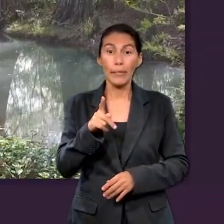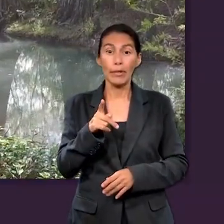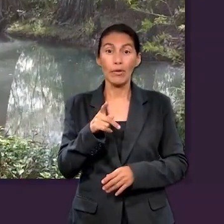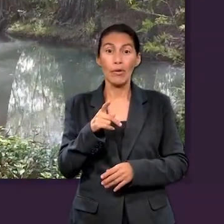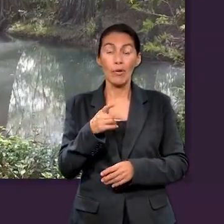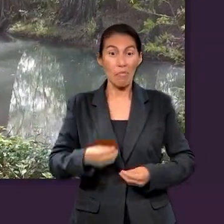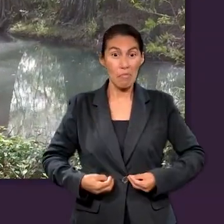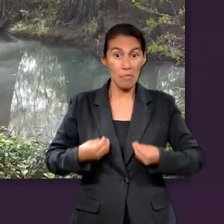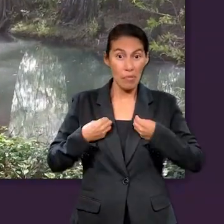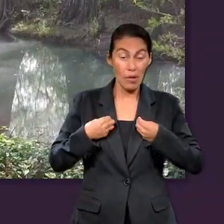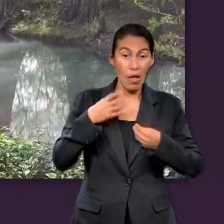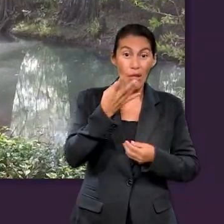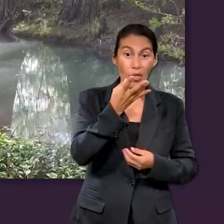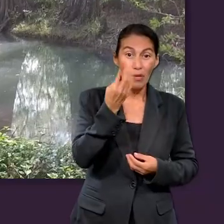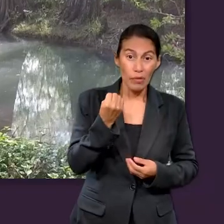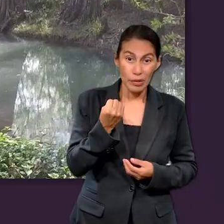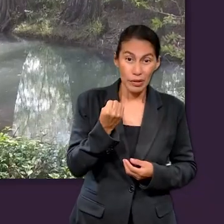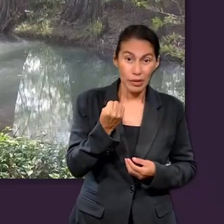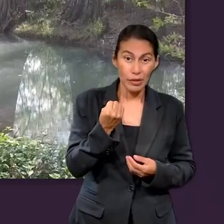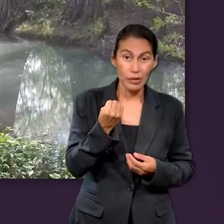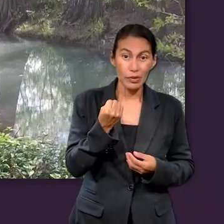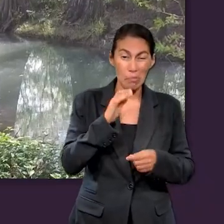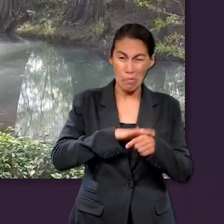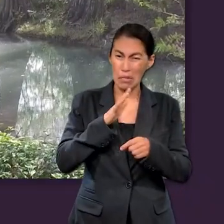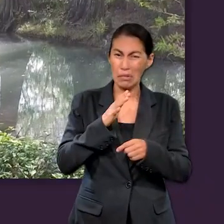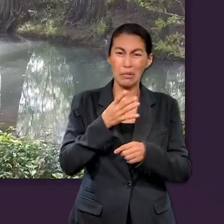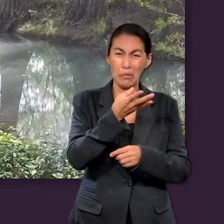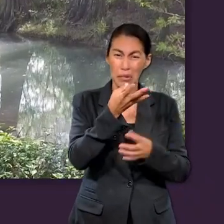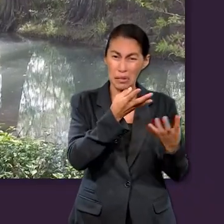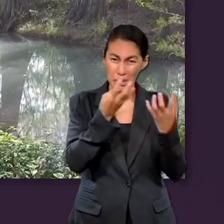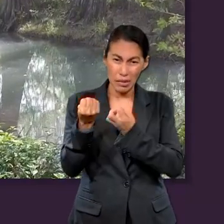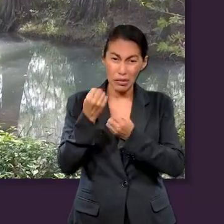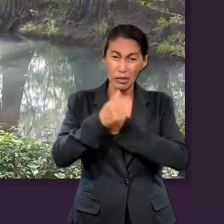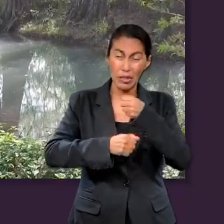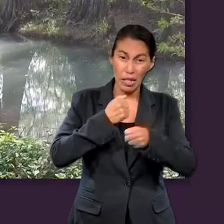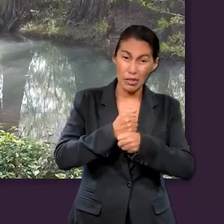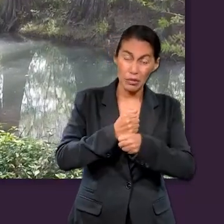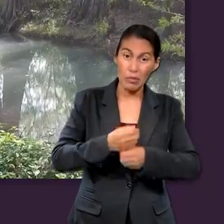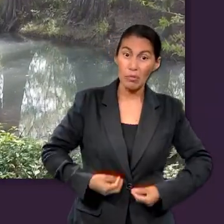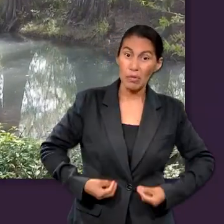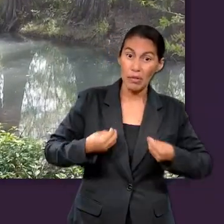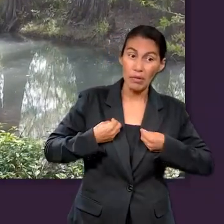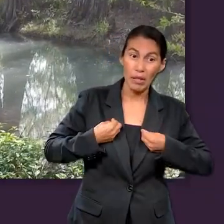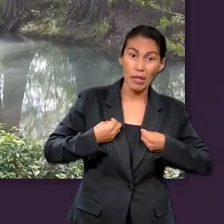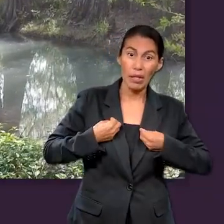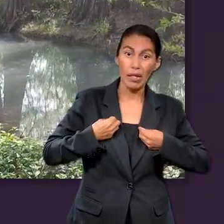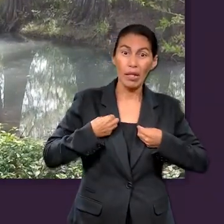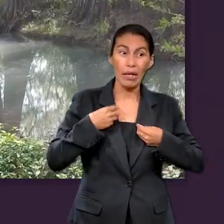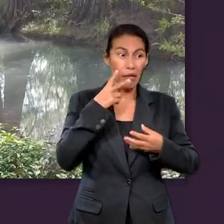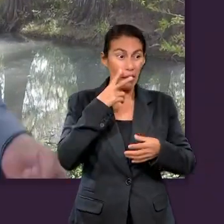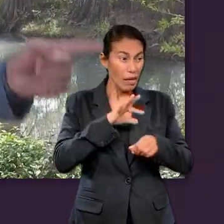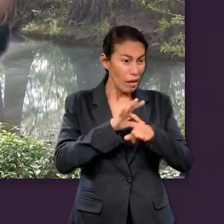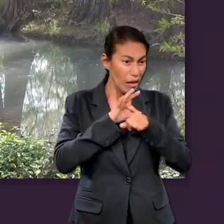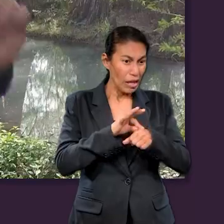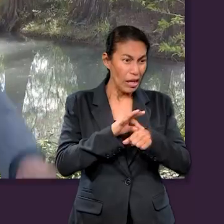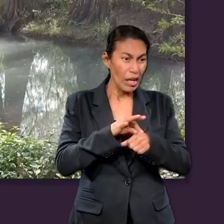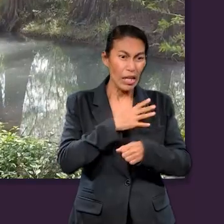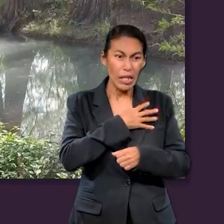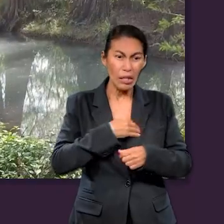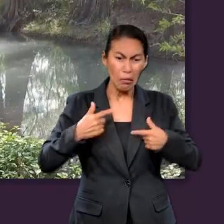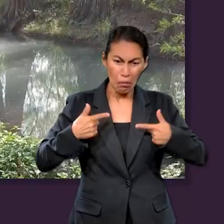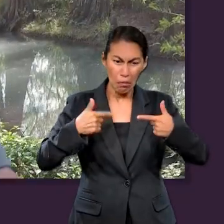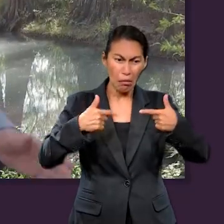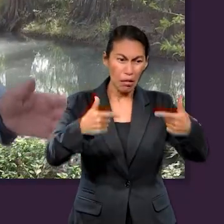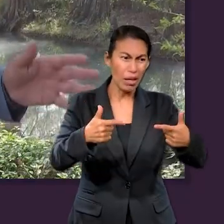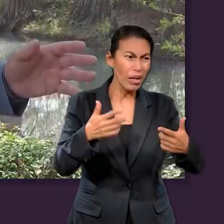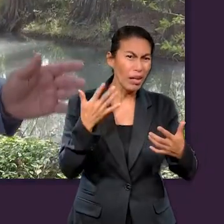Pero después de vivir más de nueve siglos, de más de 900 años, viendo cómo sus descendientes a partir de Caín